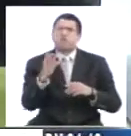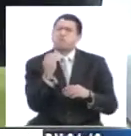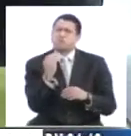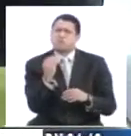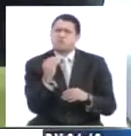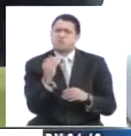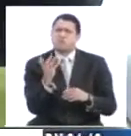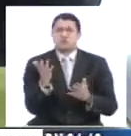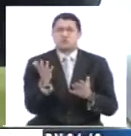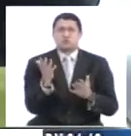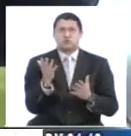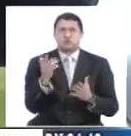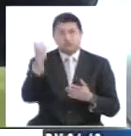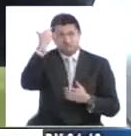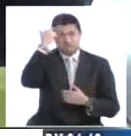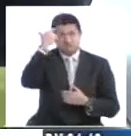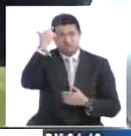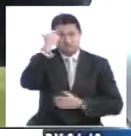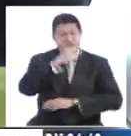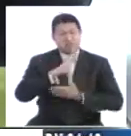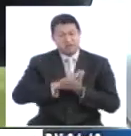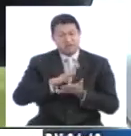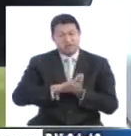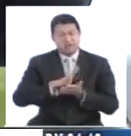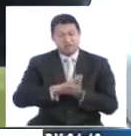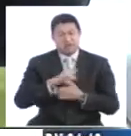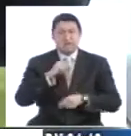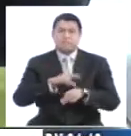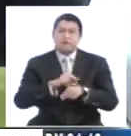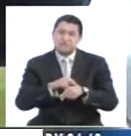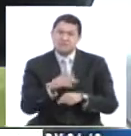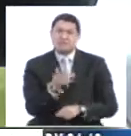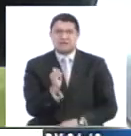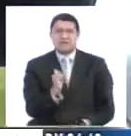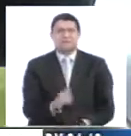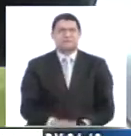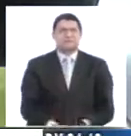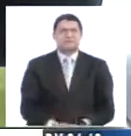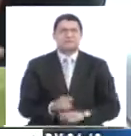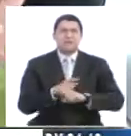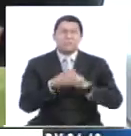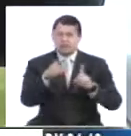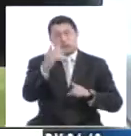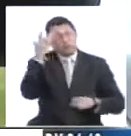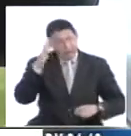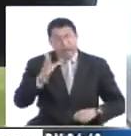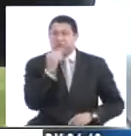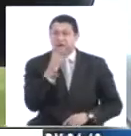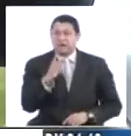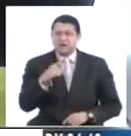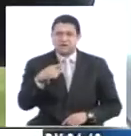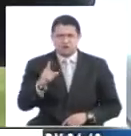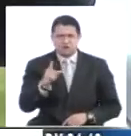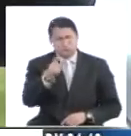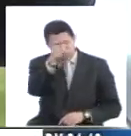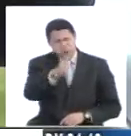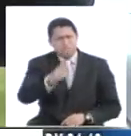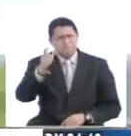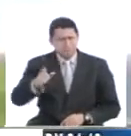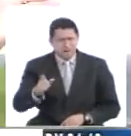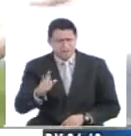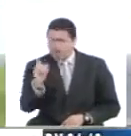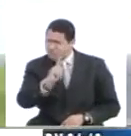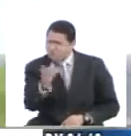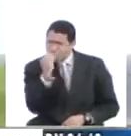nivel de la efecto placebo que existen medicinas que que se hace tu crees que funciona funciona muchas personas dejan de